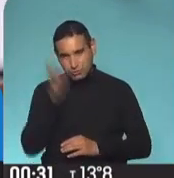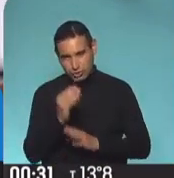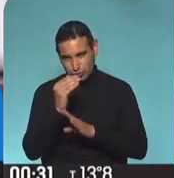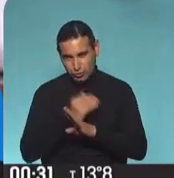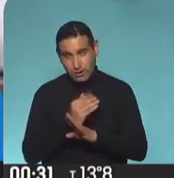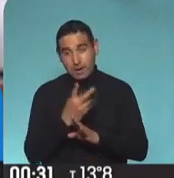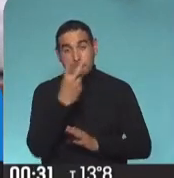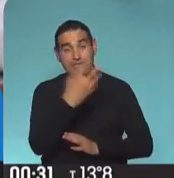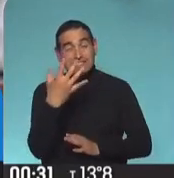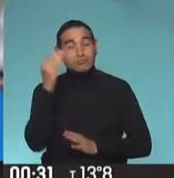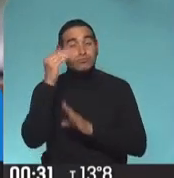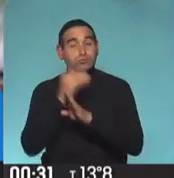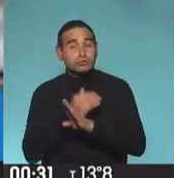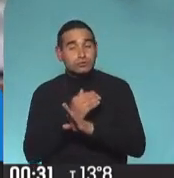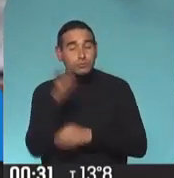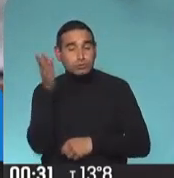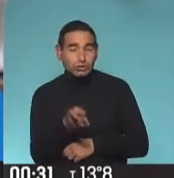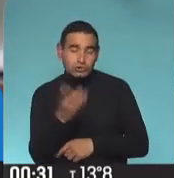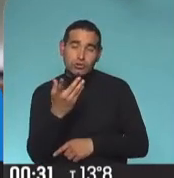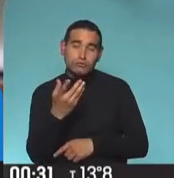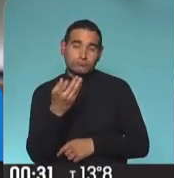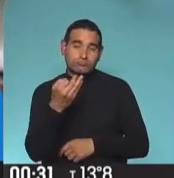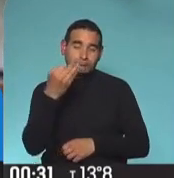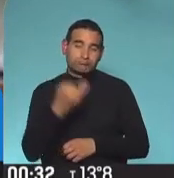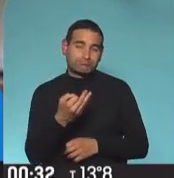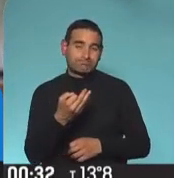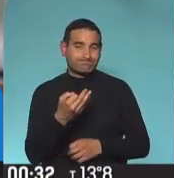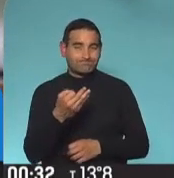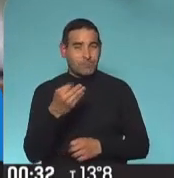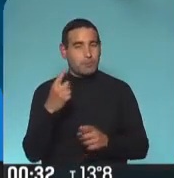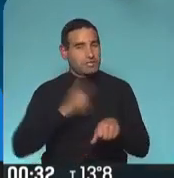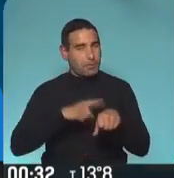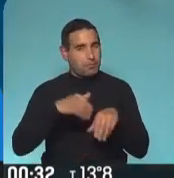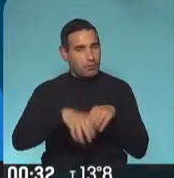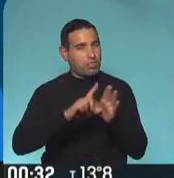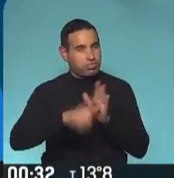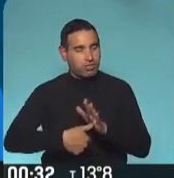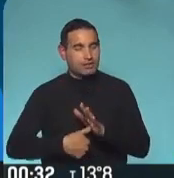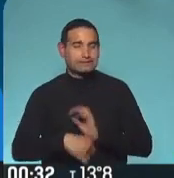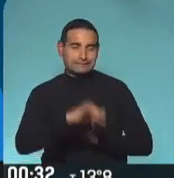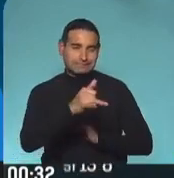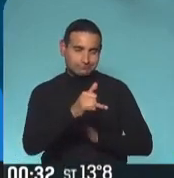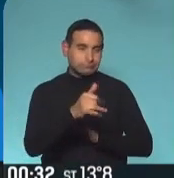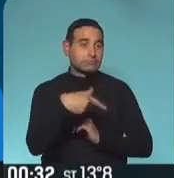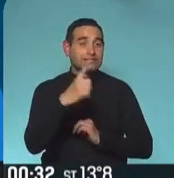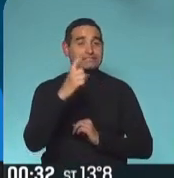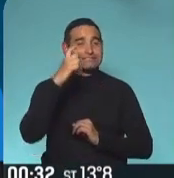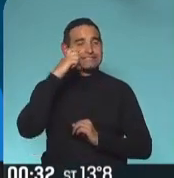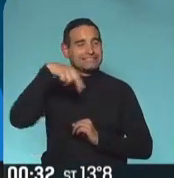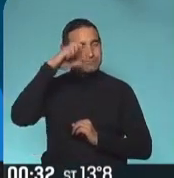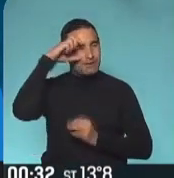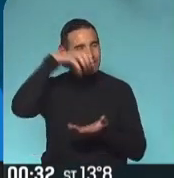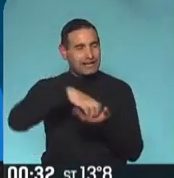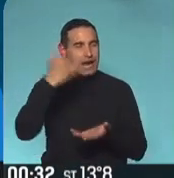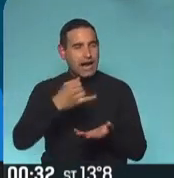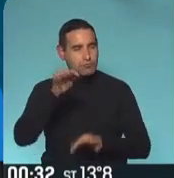porque el 25% es estructural y nos lleva ya mucho tiempo, ¿no? Así es, nosotros en CIPEC tenemos un proyecto que